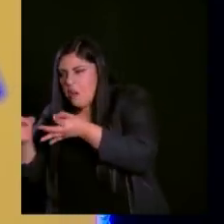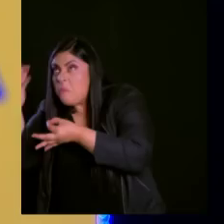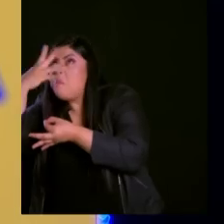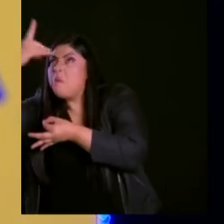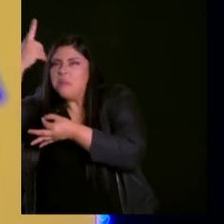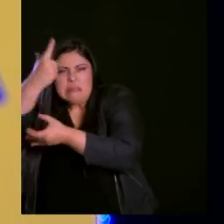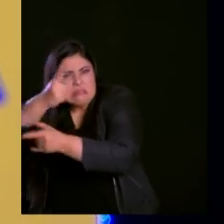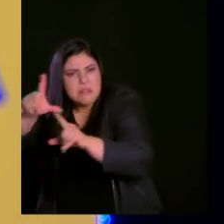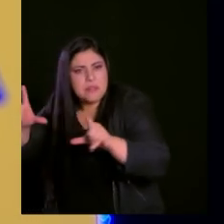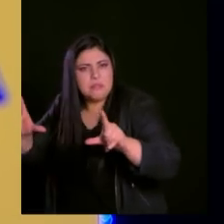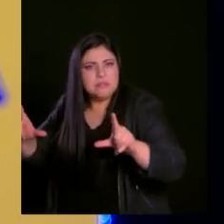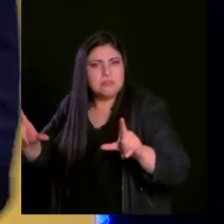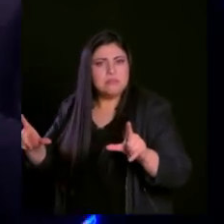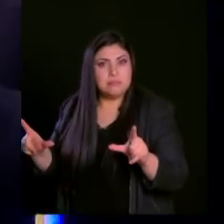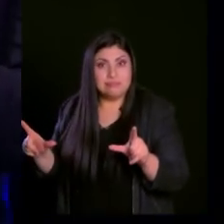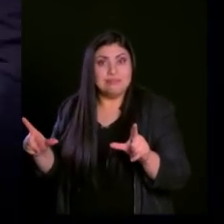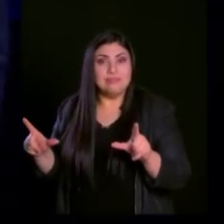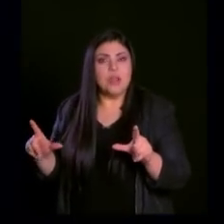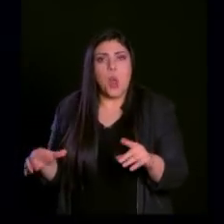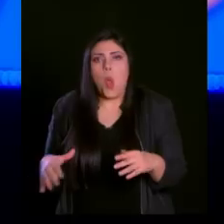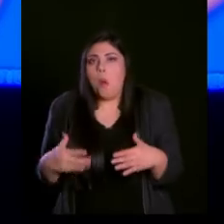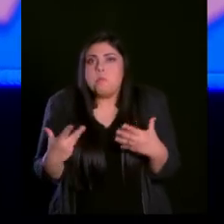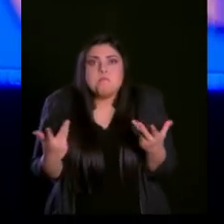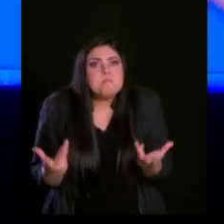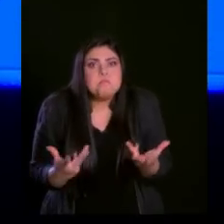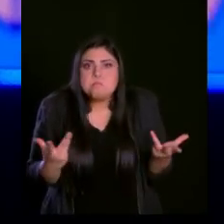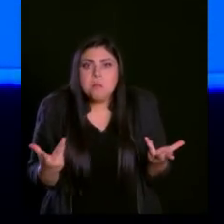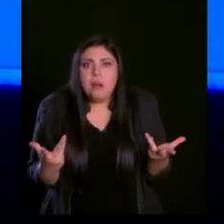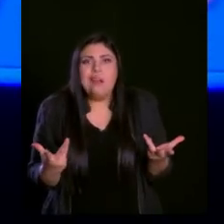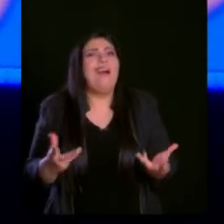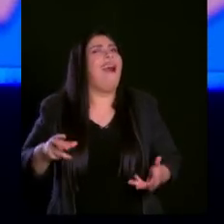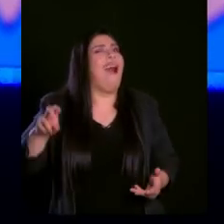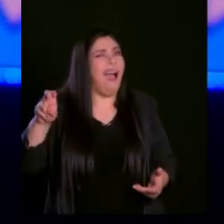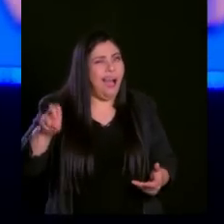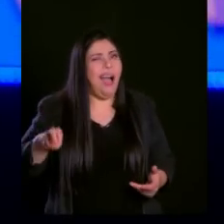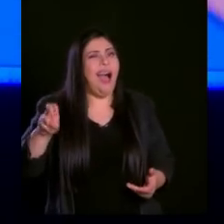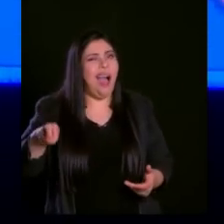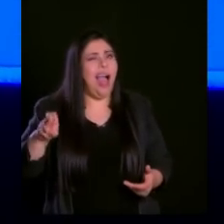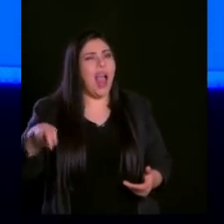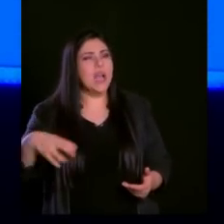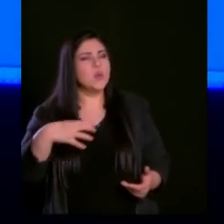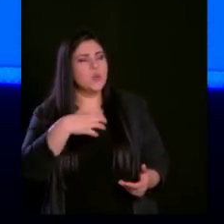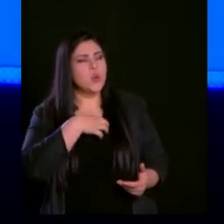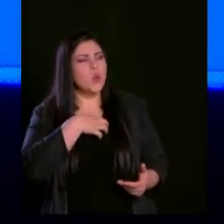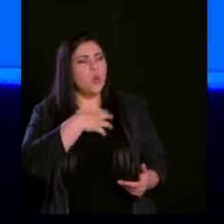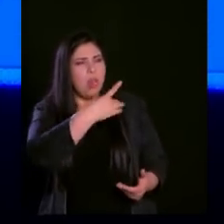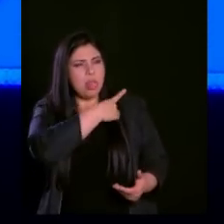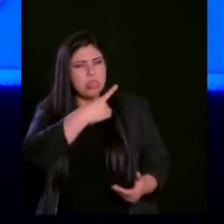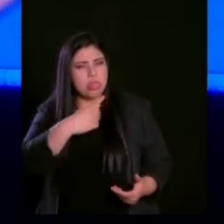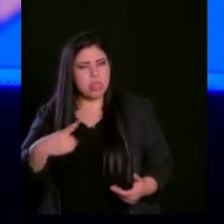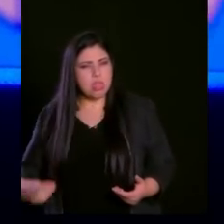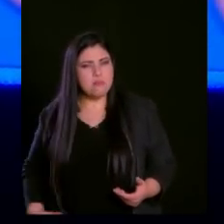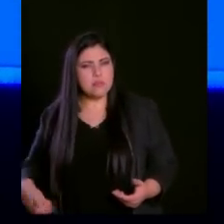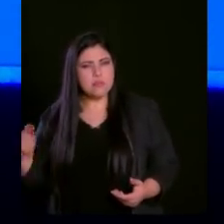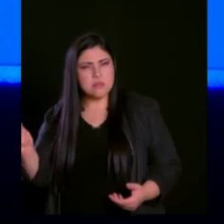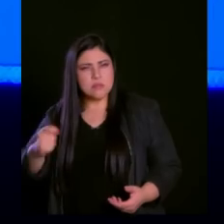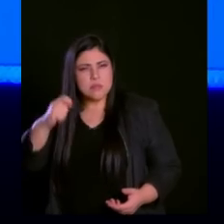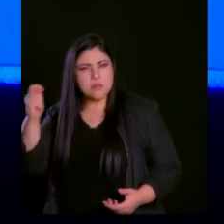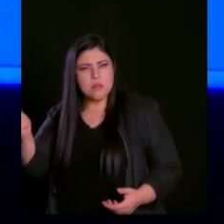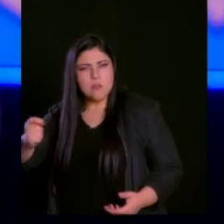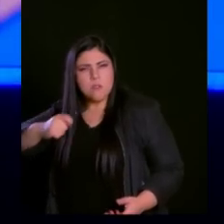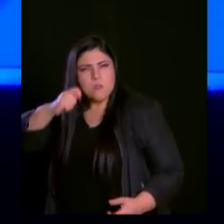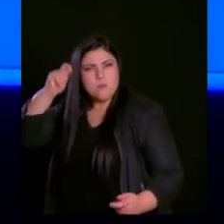Dios para poder lograrlo se necesitaba que David fuera no solo certero en derribar al Gigante